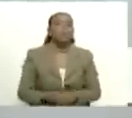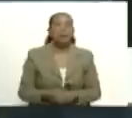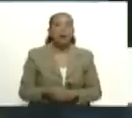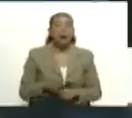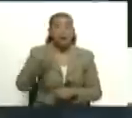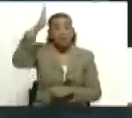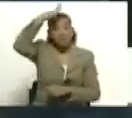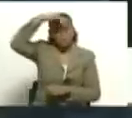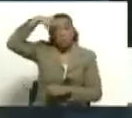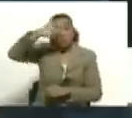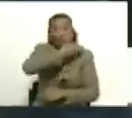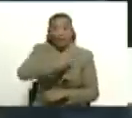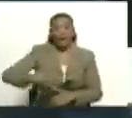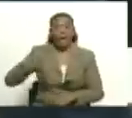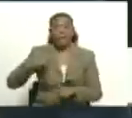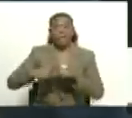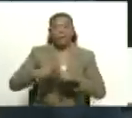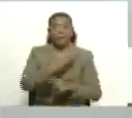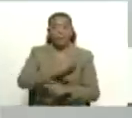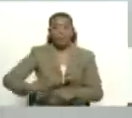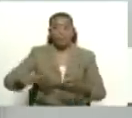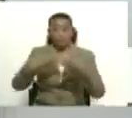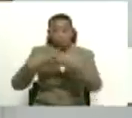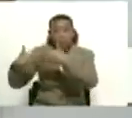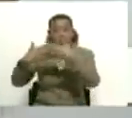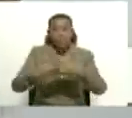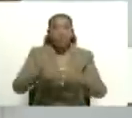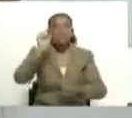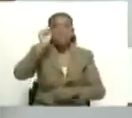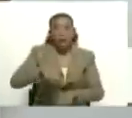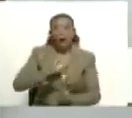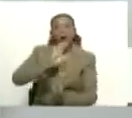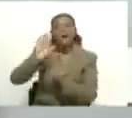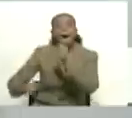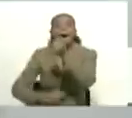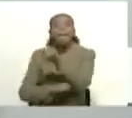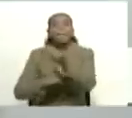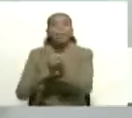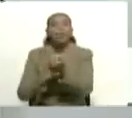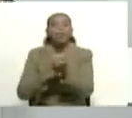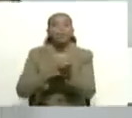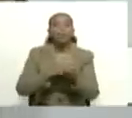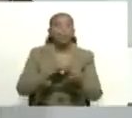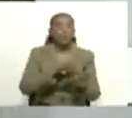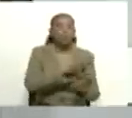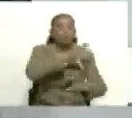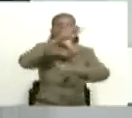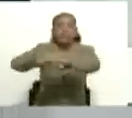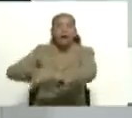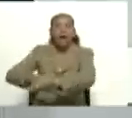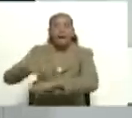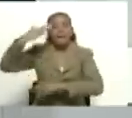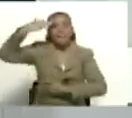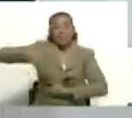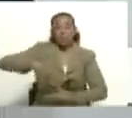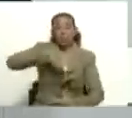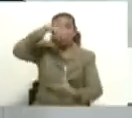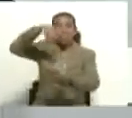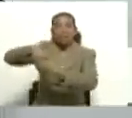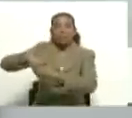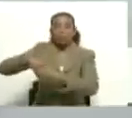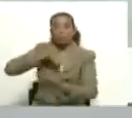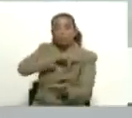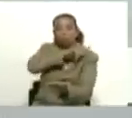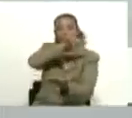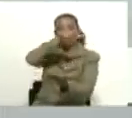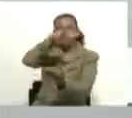Trump siempre apoyó, es la cita de este libro, Trump siempre apoyó y pidió la invasión militar a Venezuela a fin de derrocar al presidente Nicolás Maduro. También